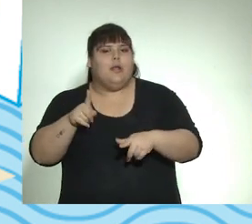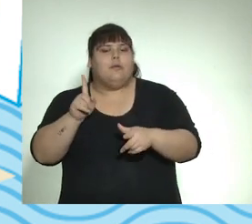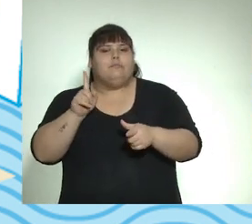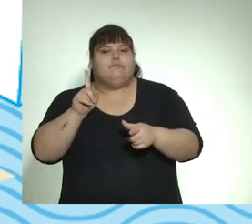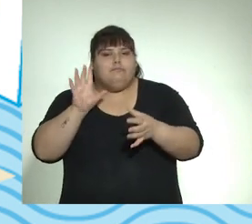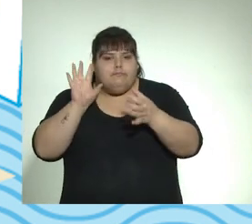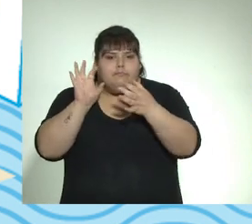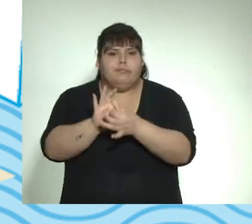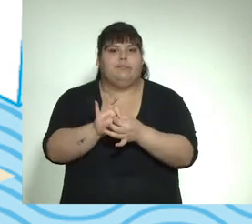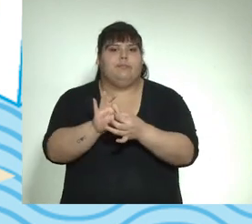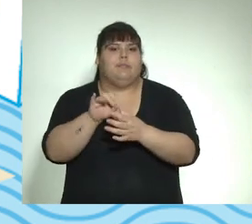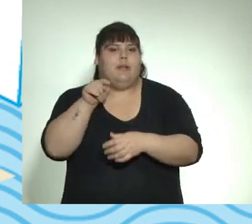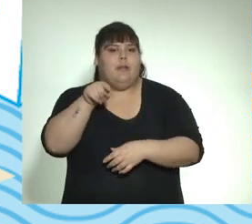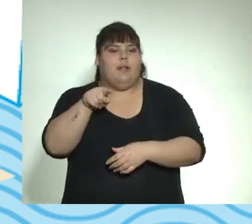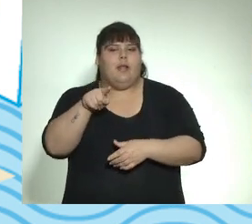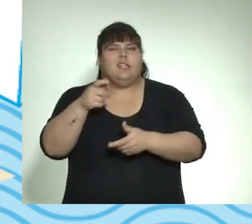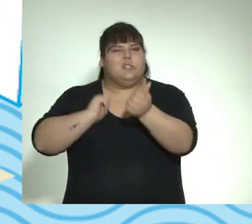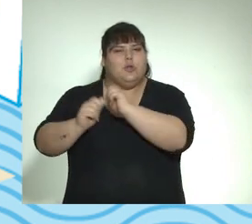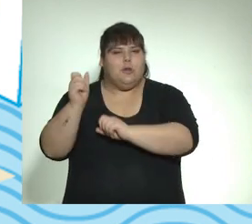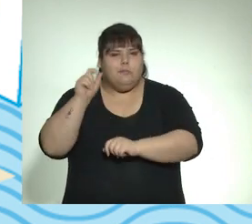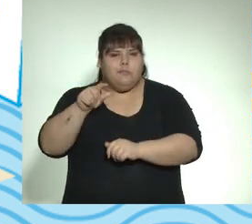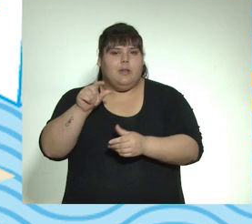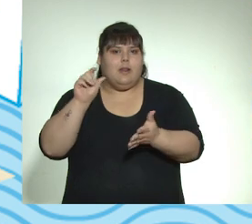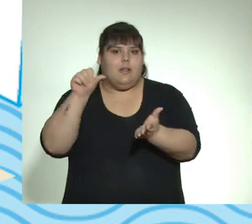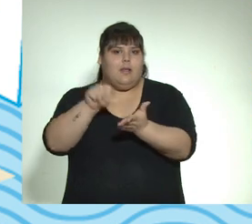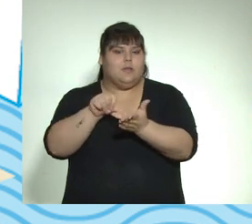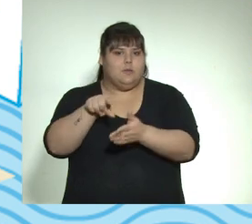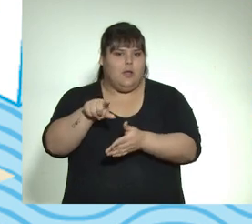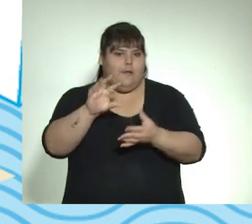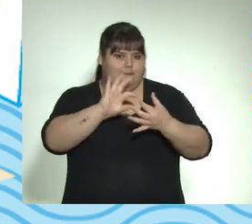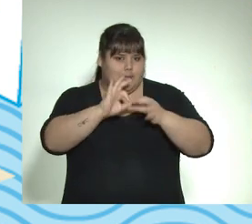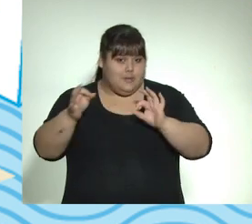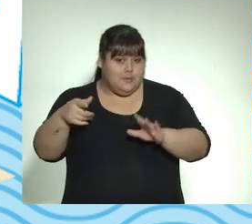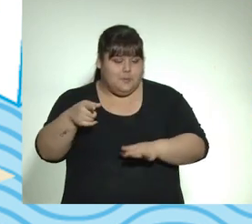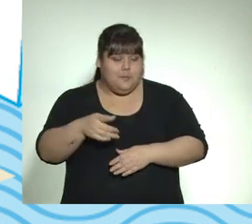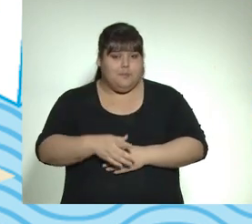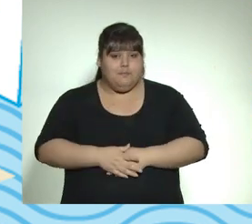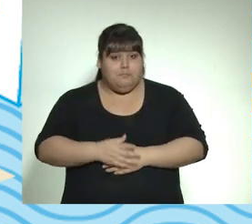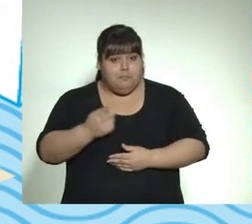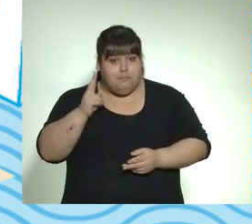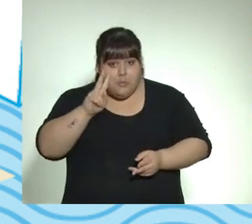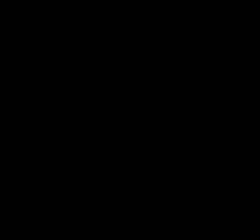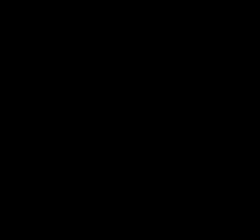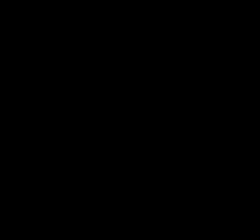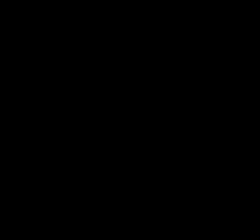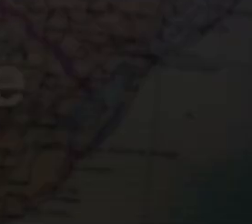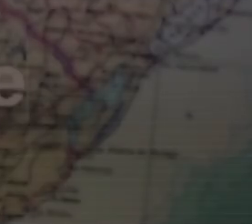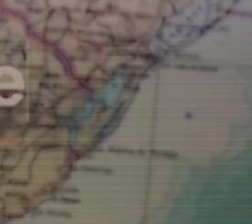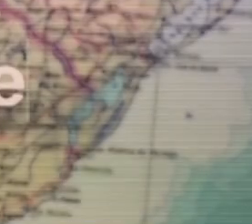acerca de la historia de esta ciudad, de Federación. ¿La vemos?